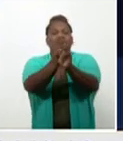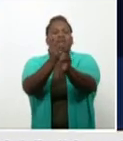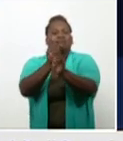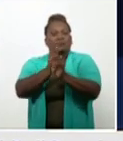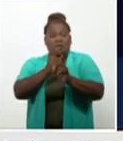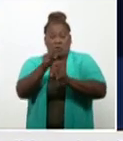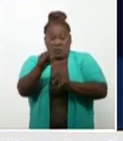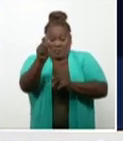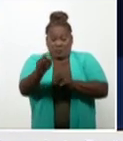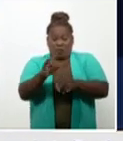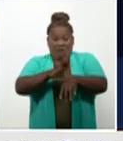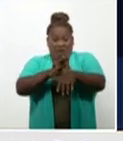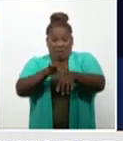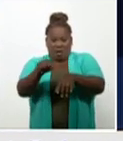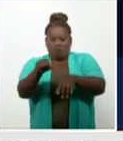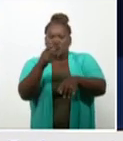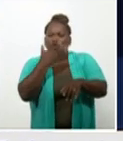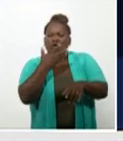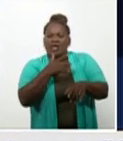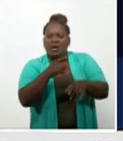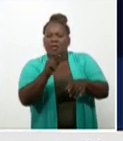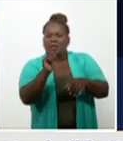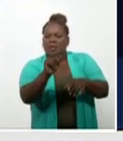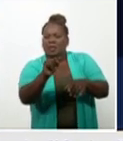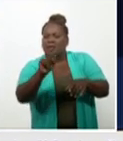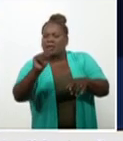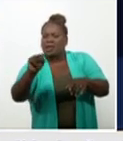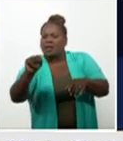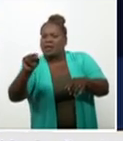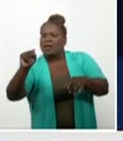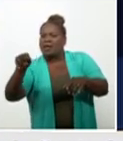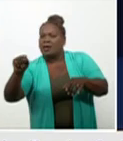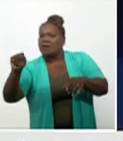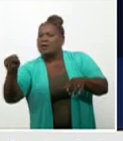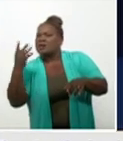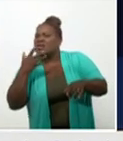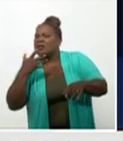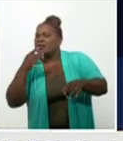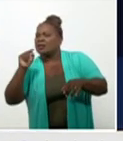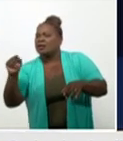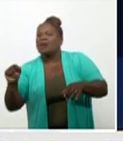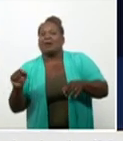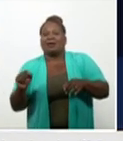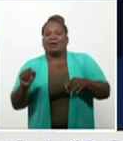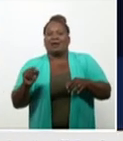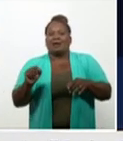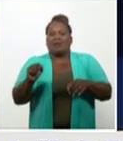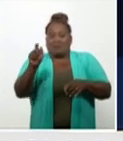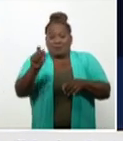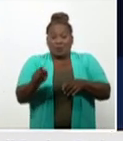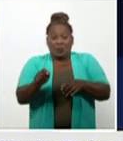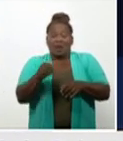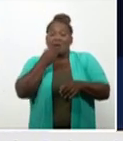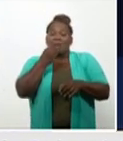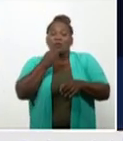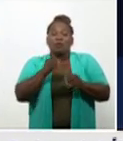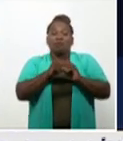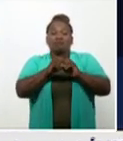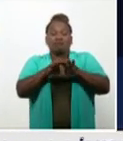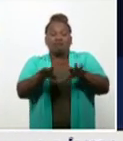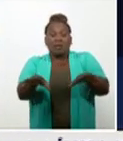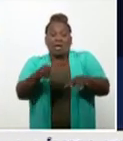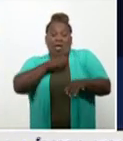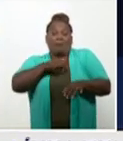que se pueda precisar, ¿cómo se llama?, los que han podido infectarse. Por tomar un